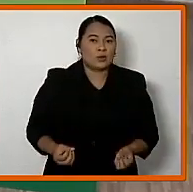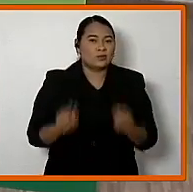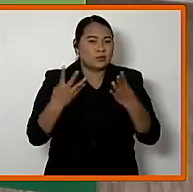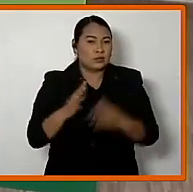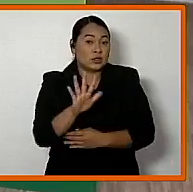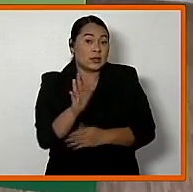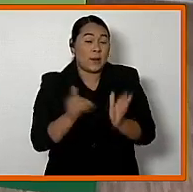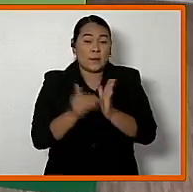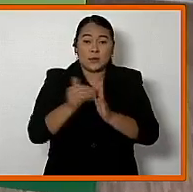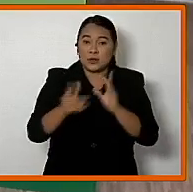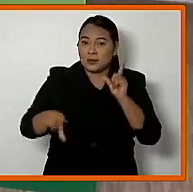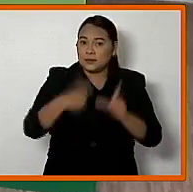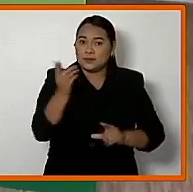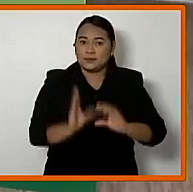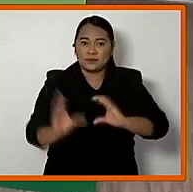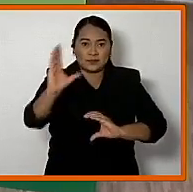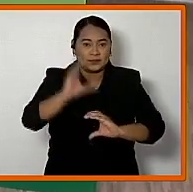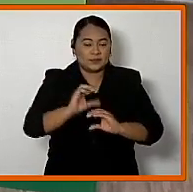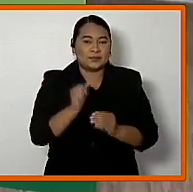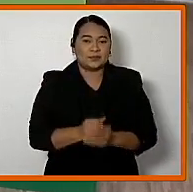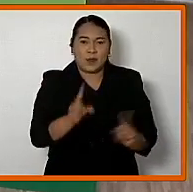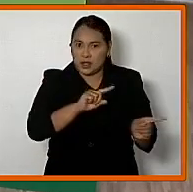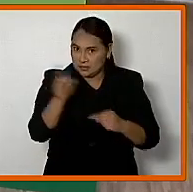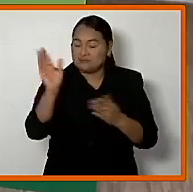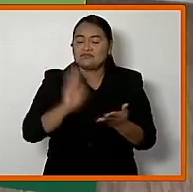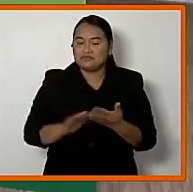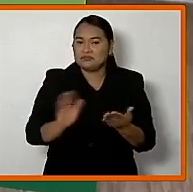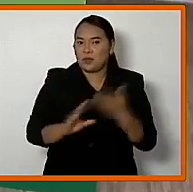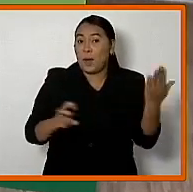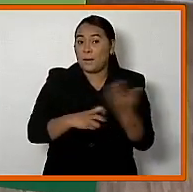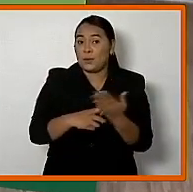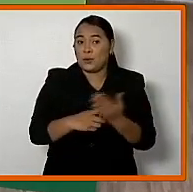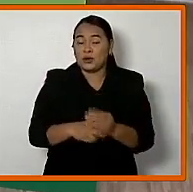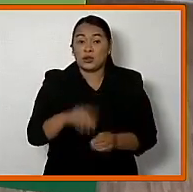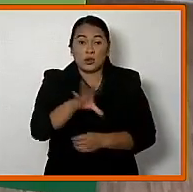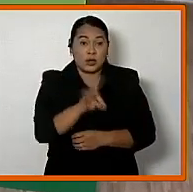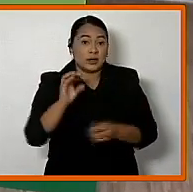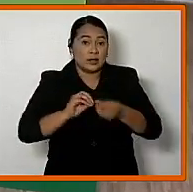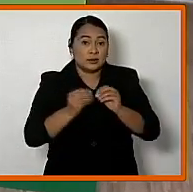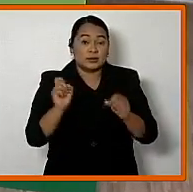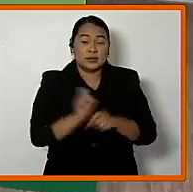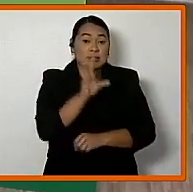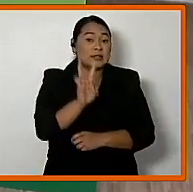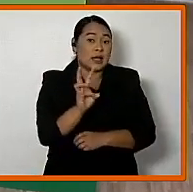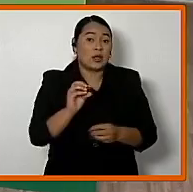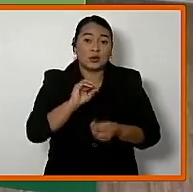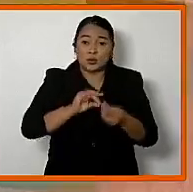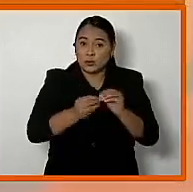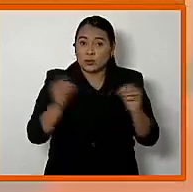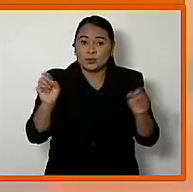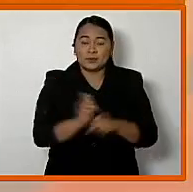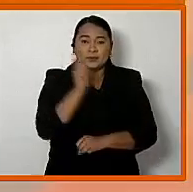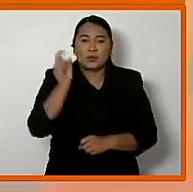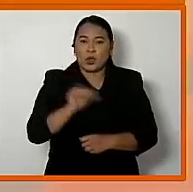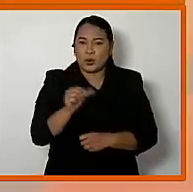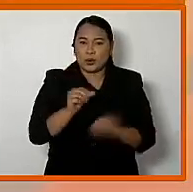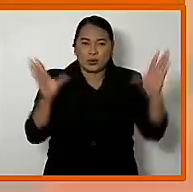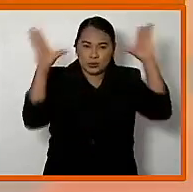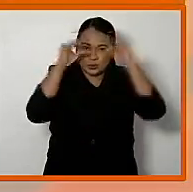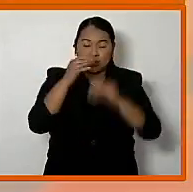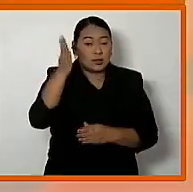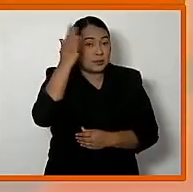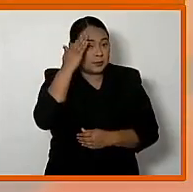con su jugada doble. Aún estás a tiempo de adquirir tus 6 números favoritos para esta noche. Si eres jugador para Diaria, muchísima suerte. El primer